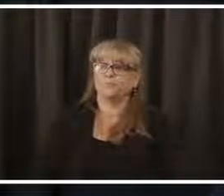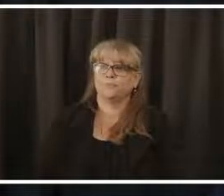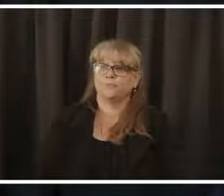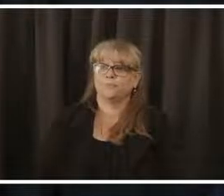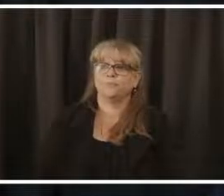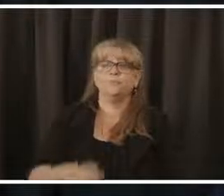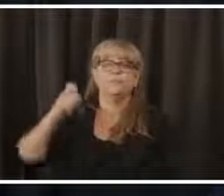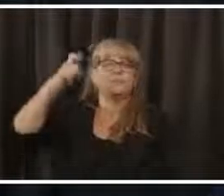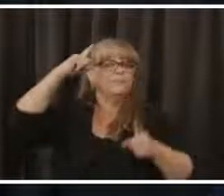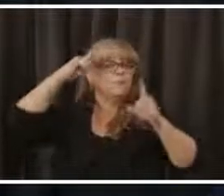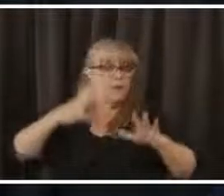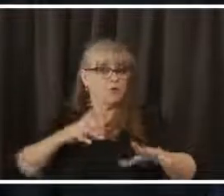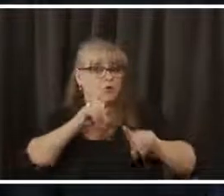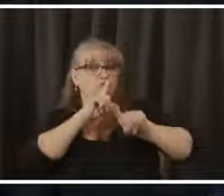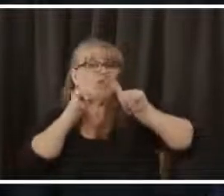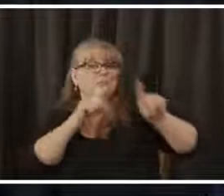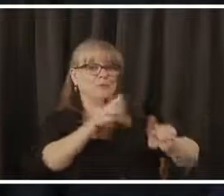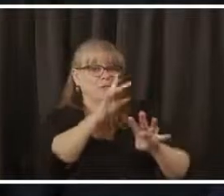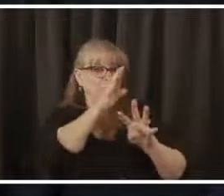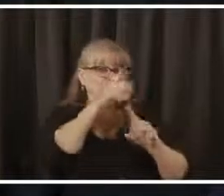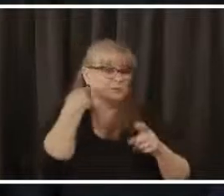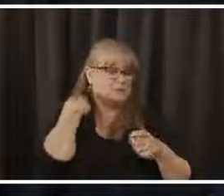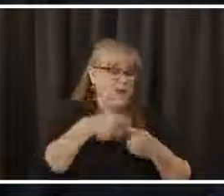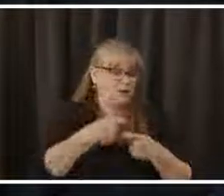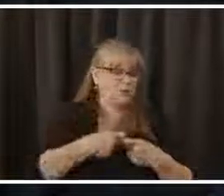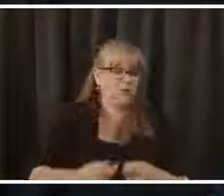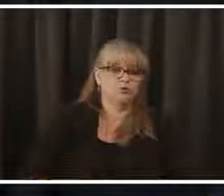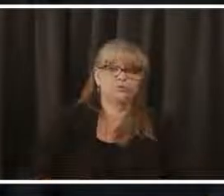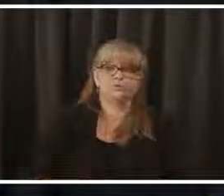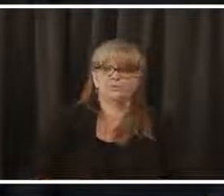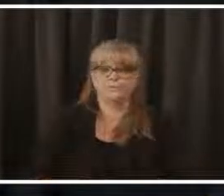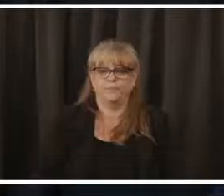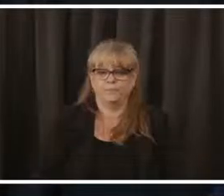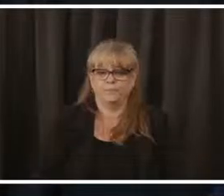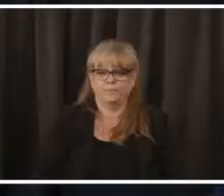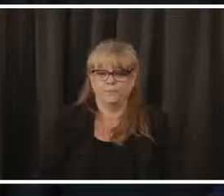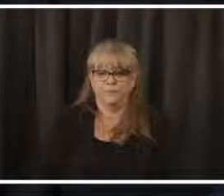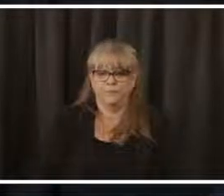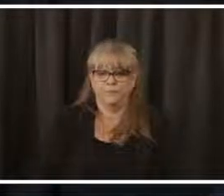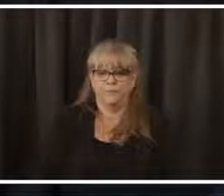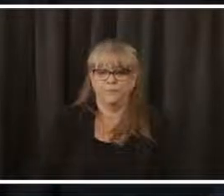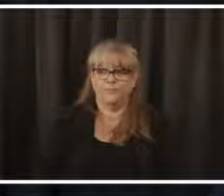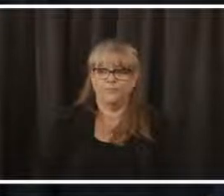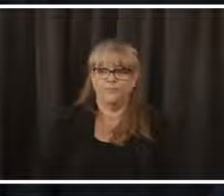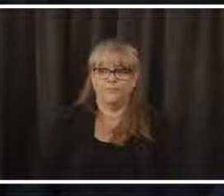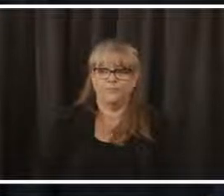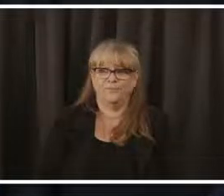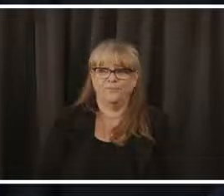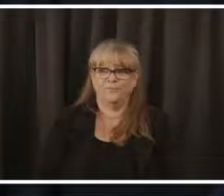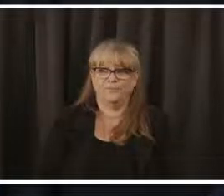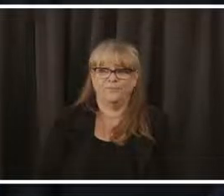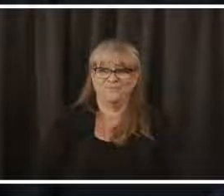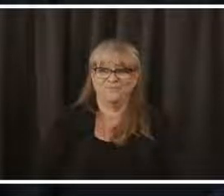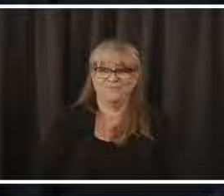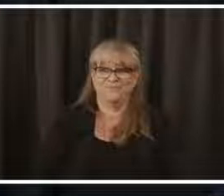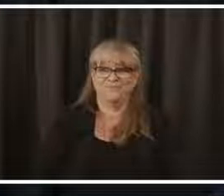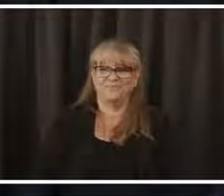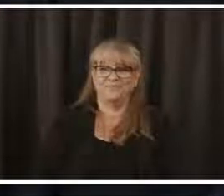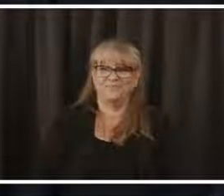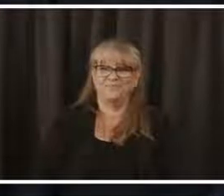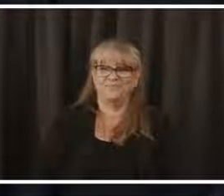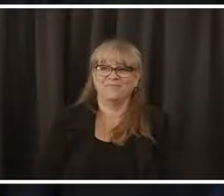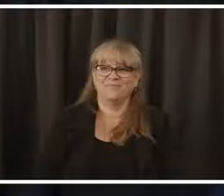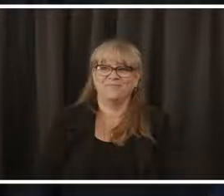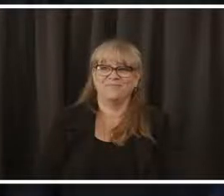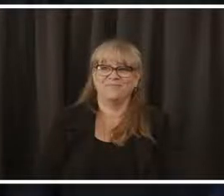Colorado no vacunados todavía corren un gran riesgo de contraer este virus mortal y sin la vacuna